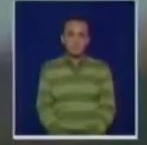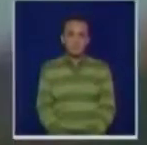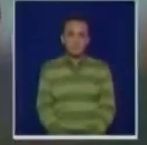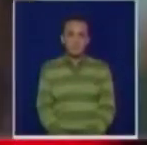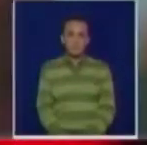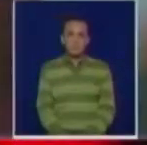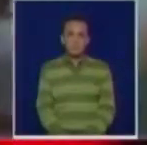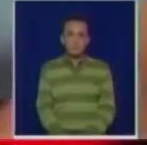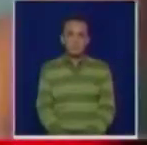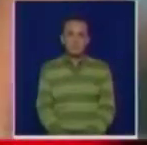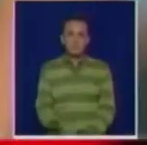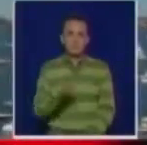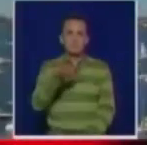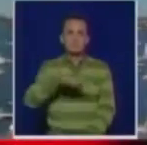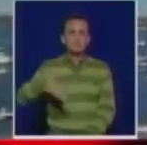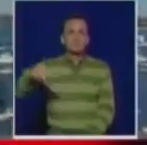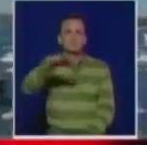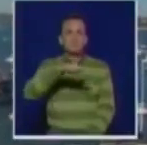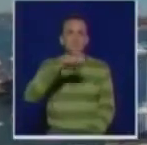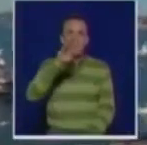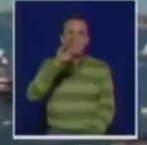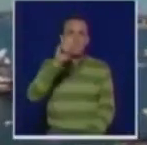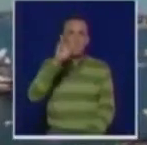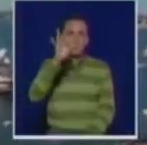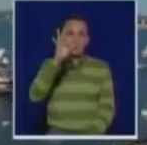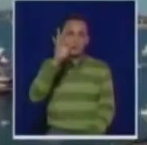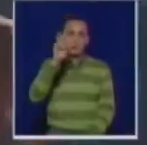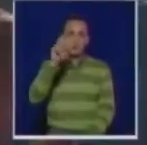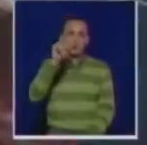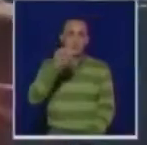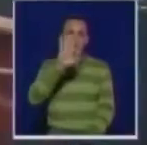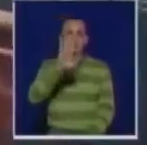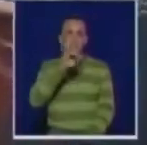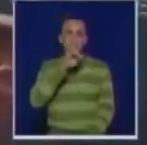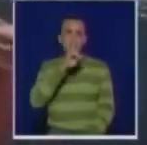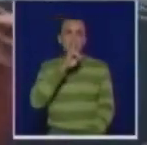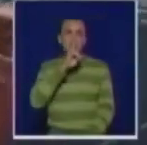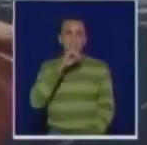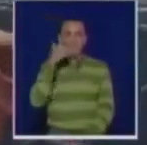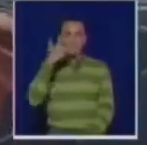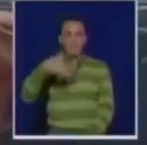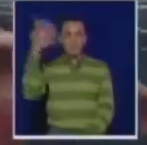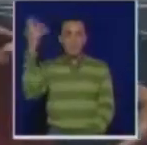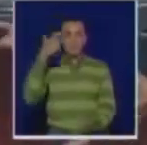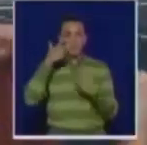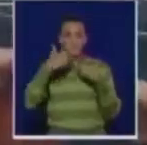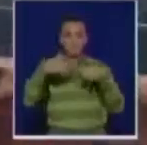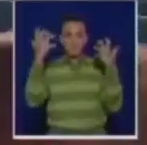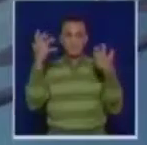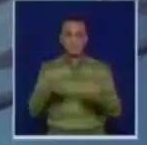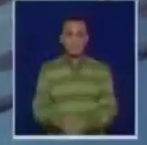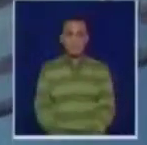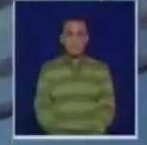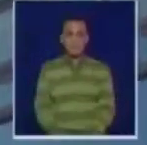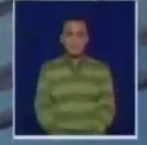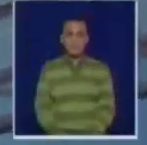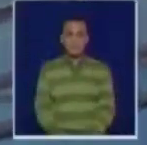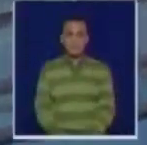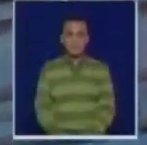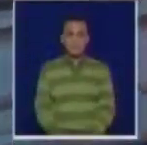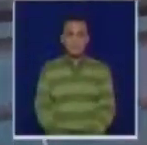En el puerto Fan Pierre de Boston, Orlando Duque conquistó Norteamérica. ¡Orlando Duque!